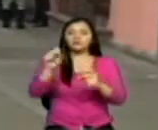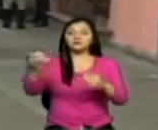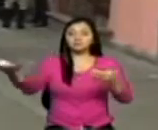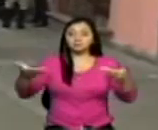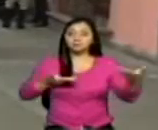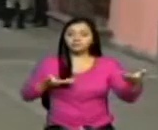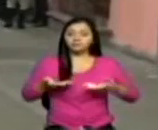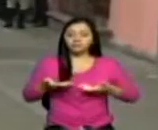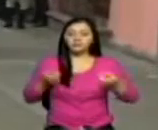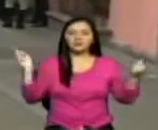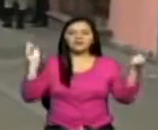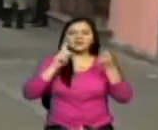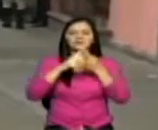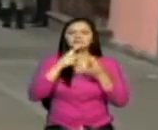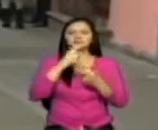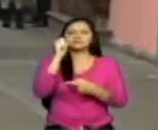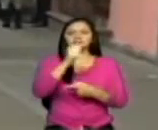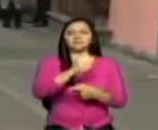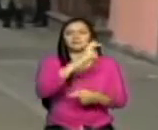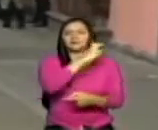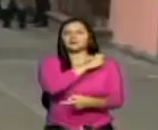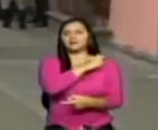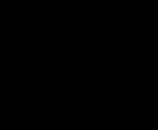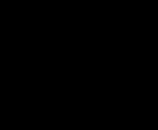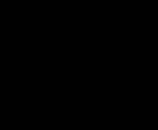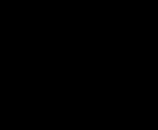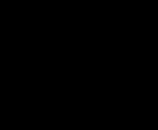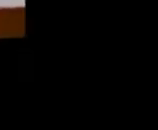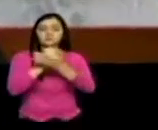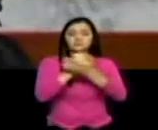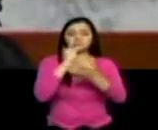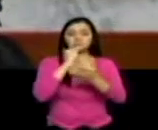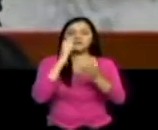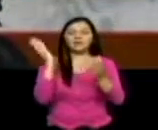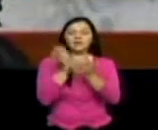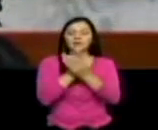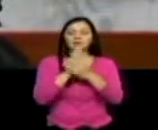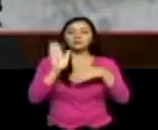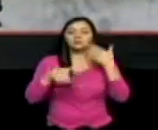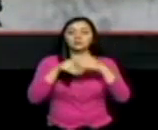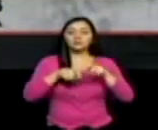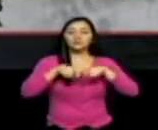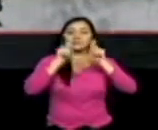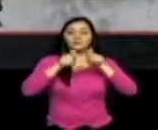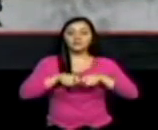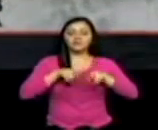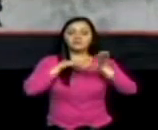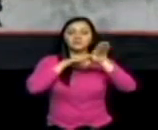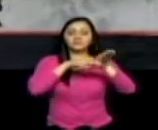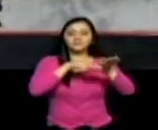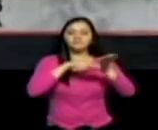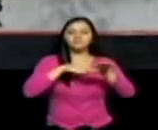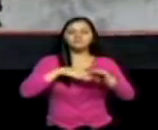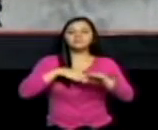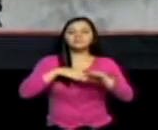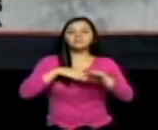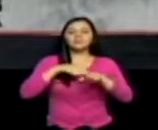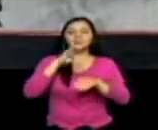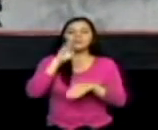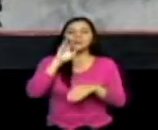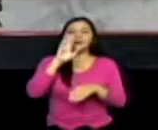de norte al expresado señor general. Y firmaron los señores, Conde de San Isidro,